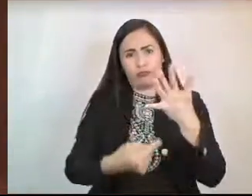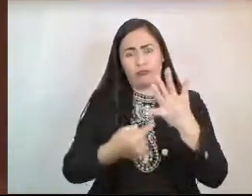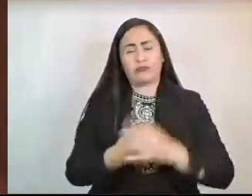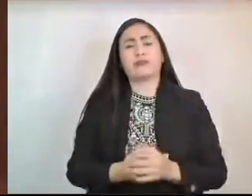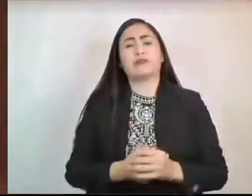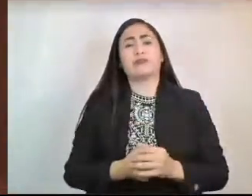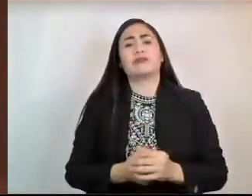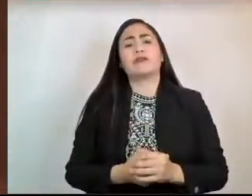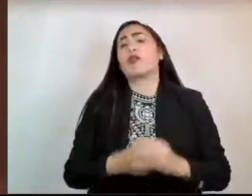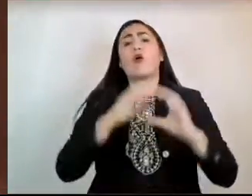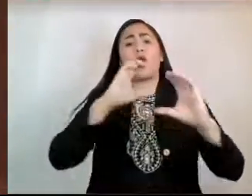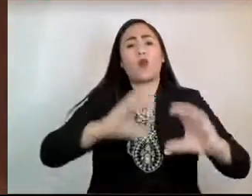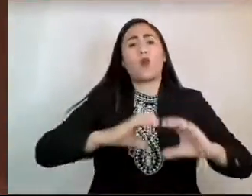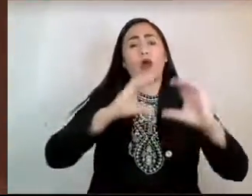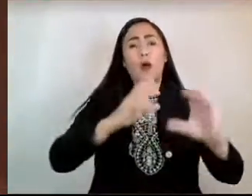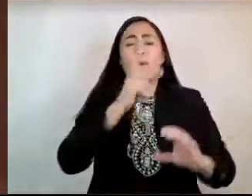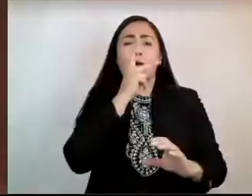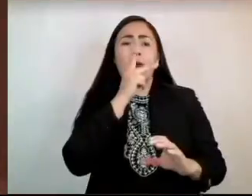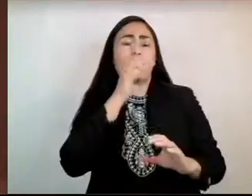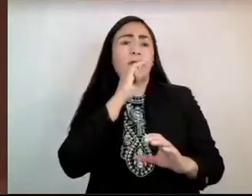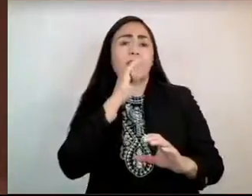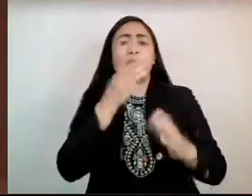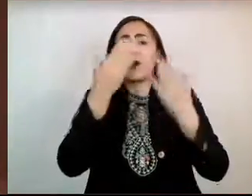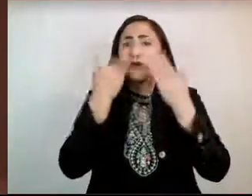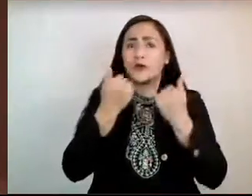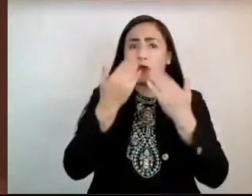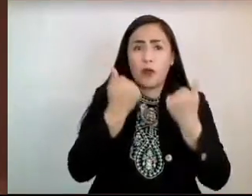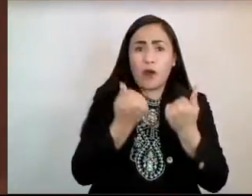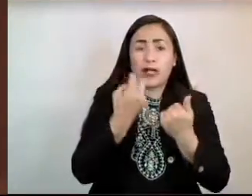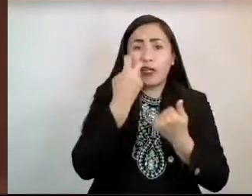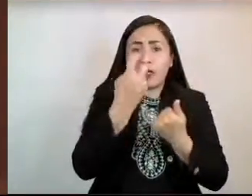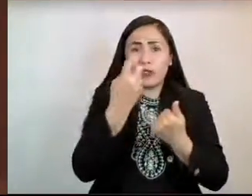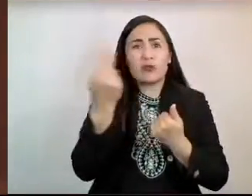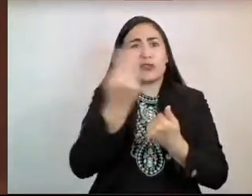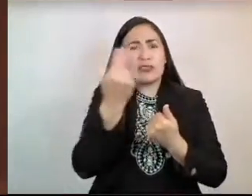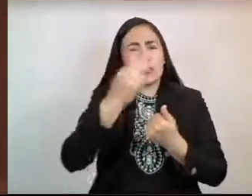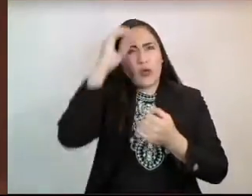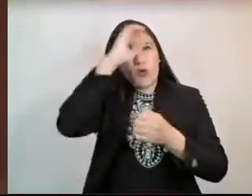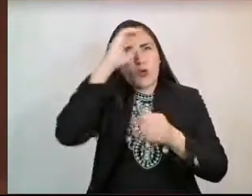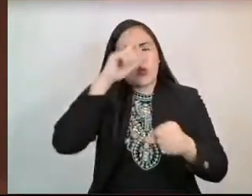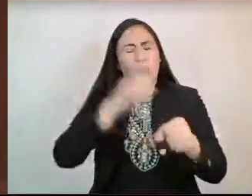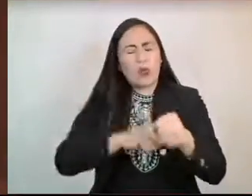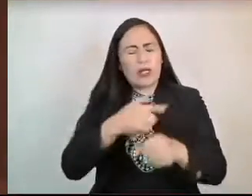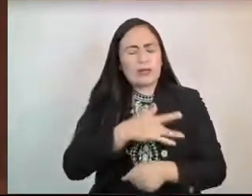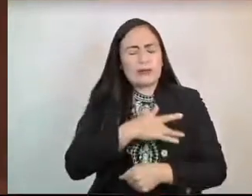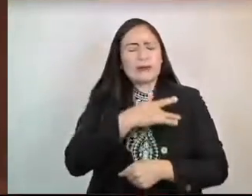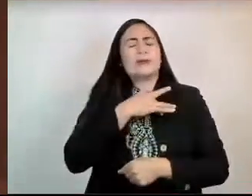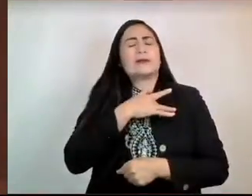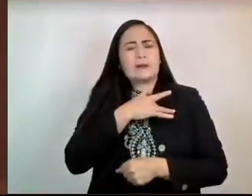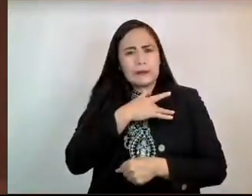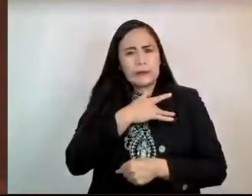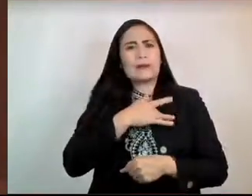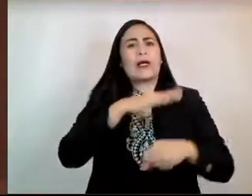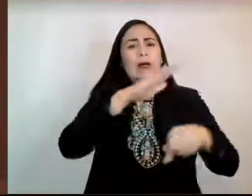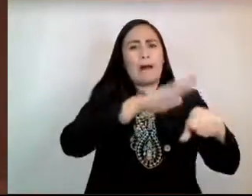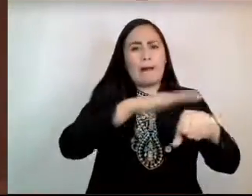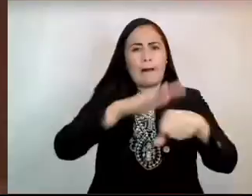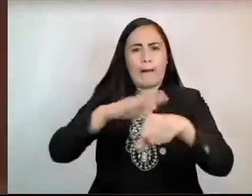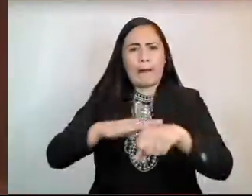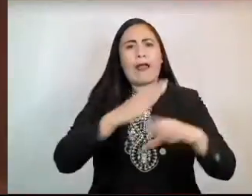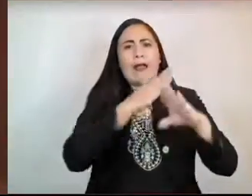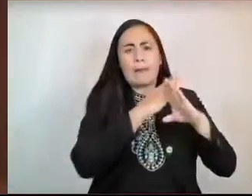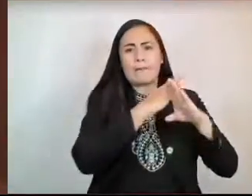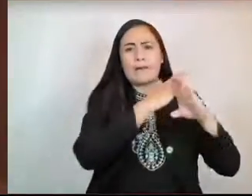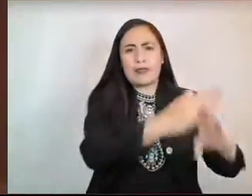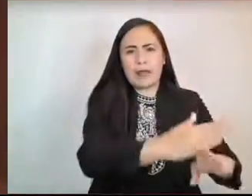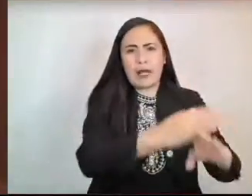cuidado parental, es necesario generar una cultura de sensibilización, prevención y atención